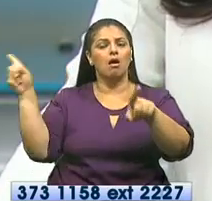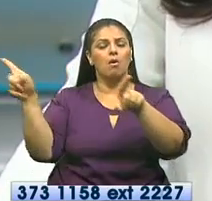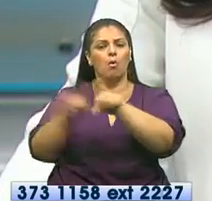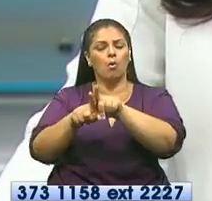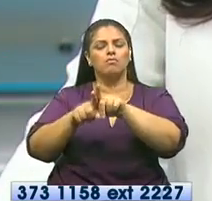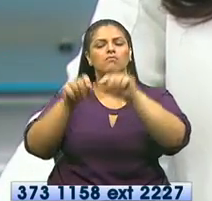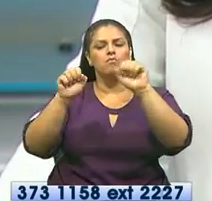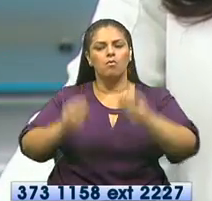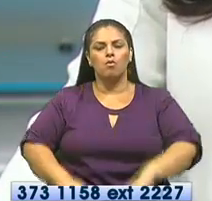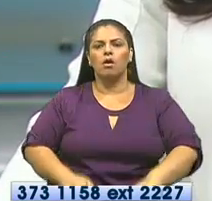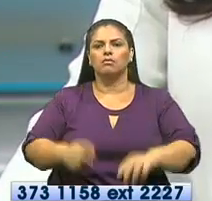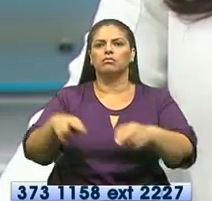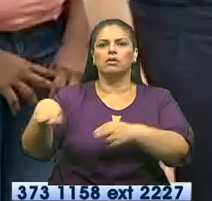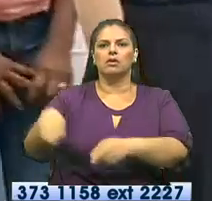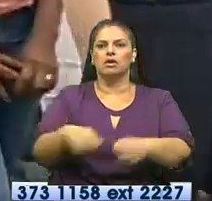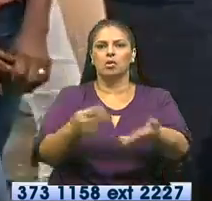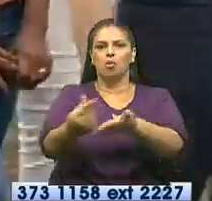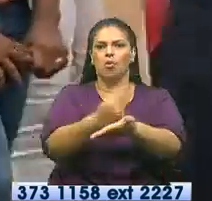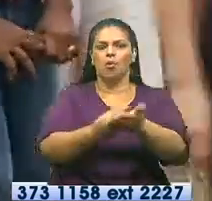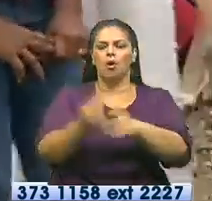Palmar.